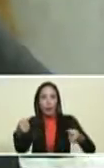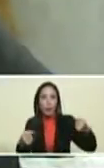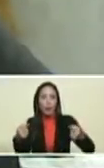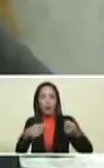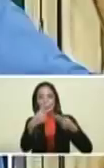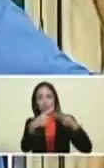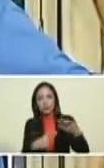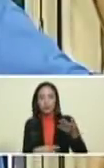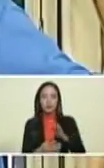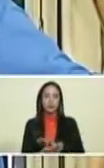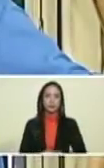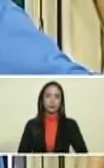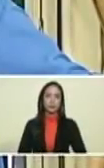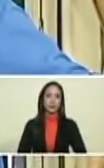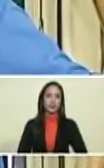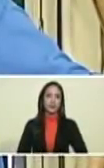todo.